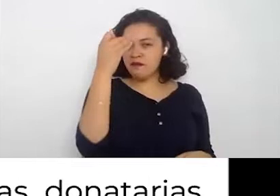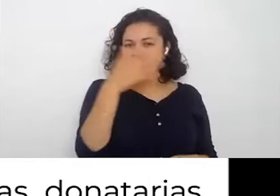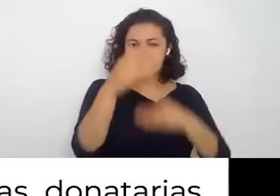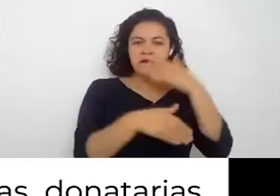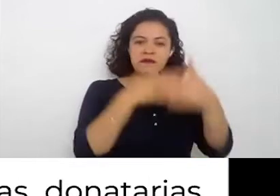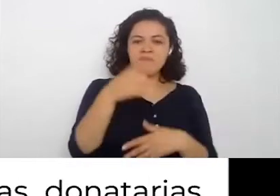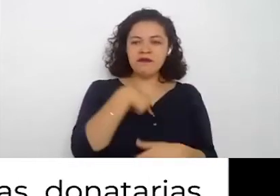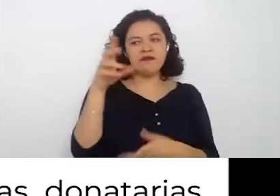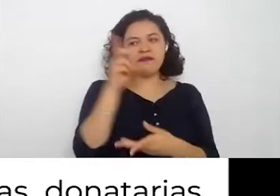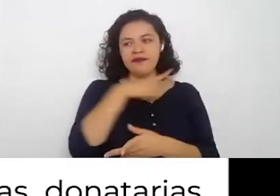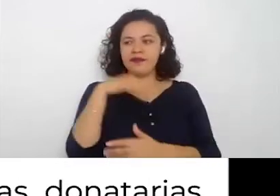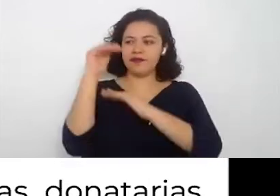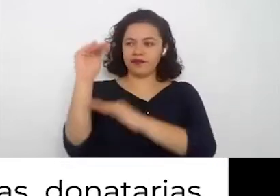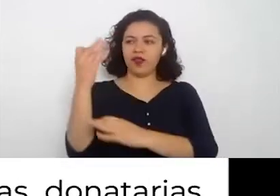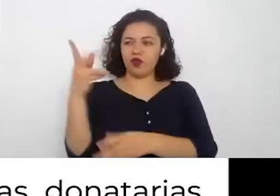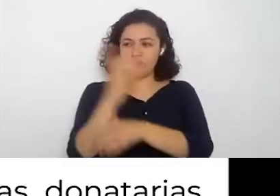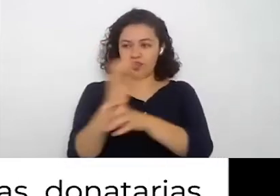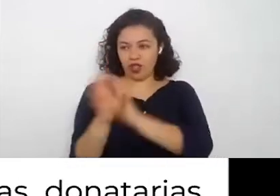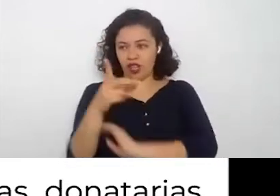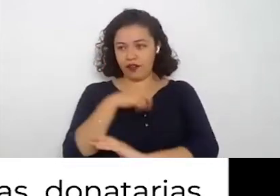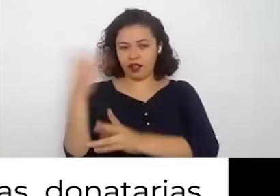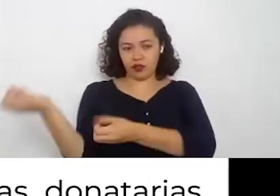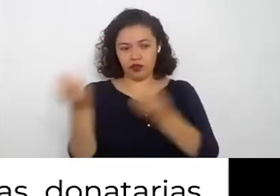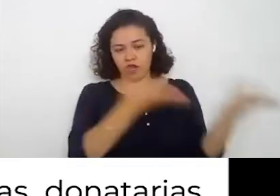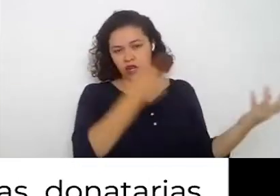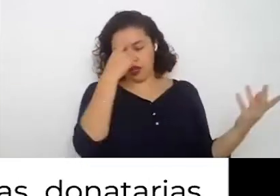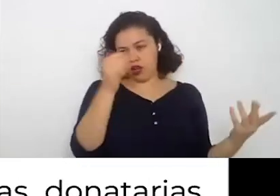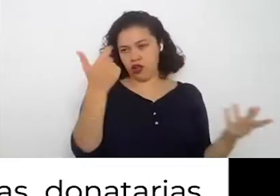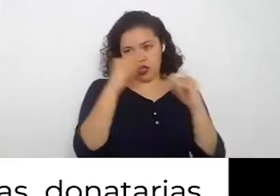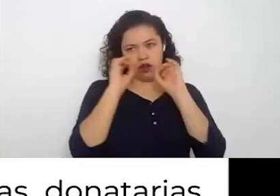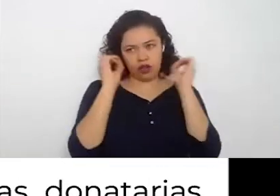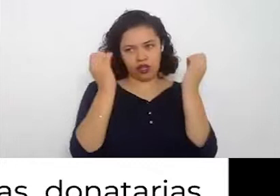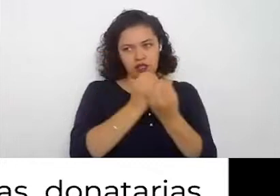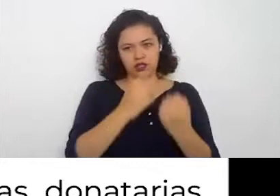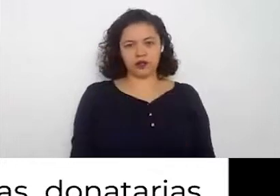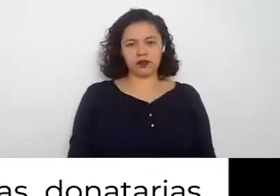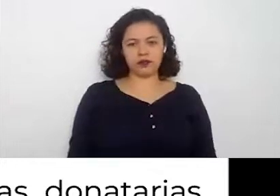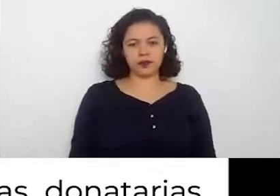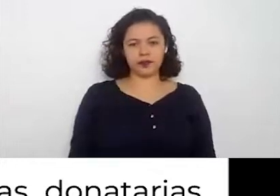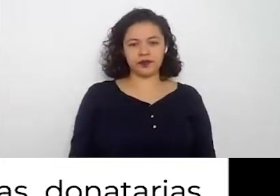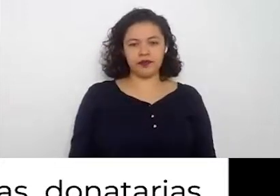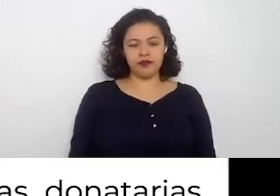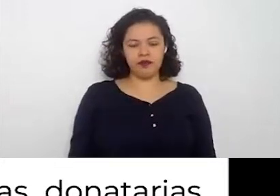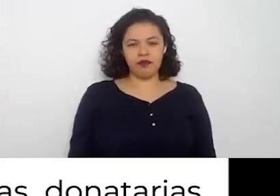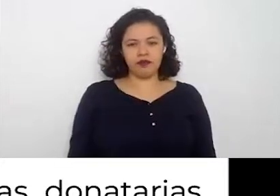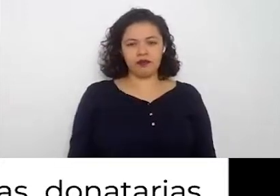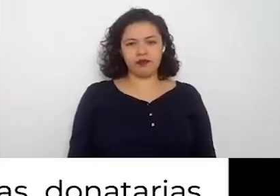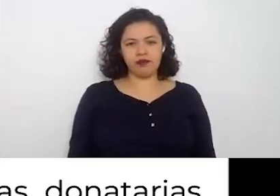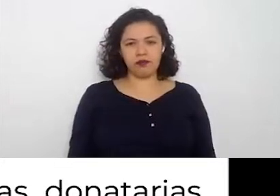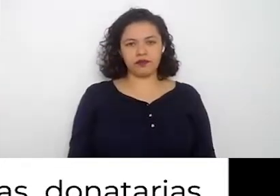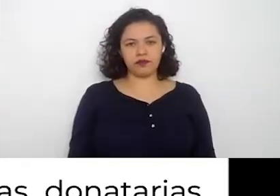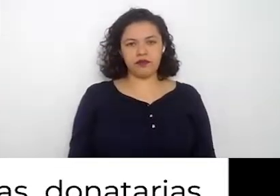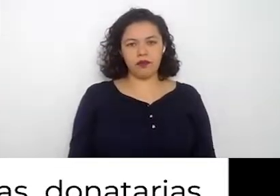proceso? Transferir todos los bienes y todo el patrimonio a otra organización. Entonces, esta regla ya